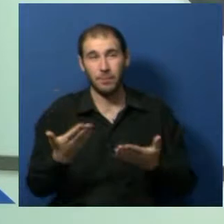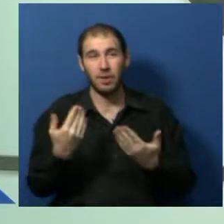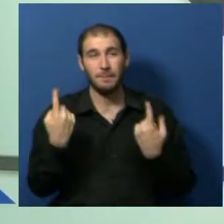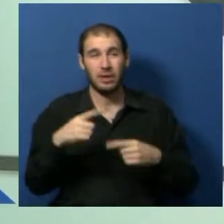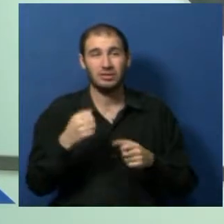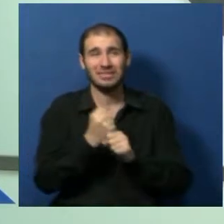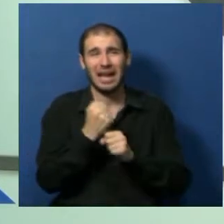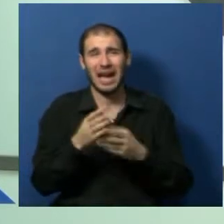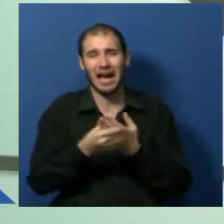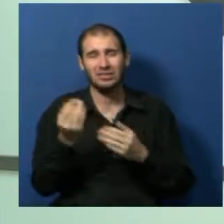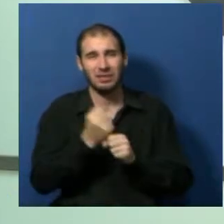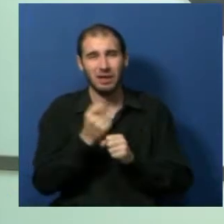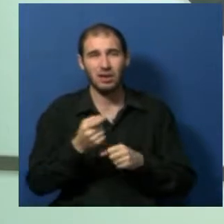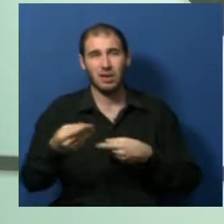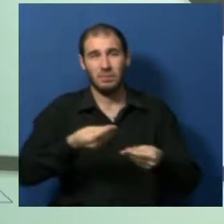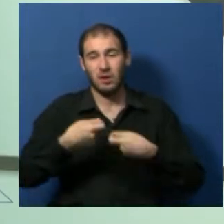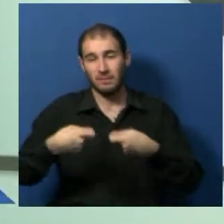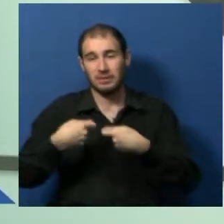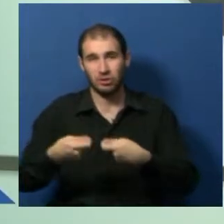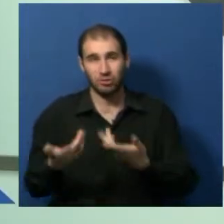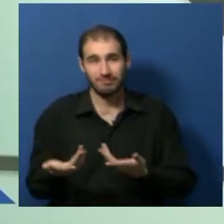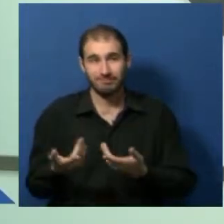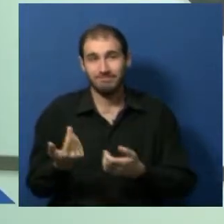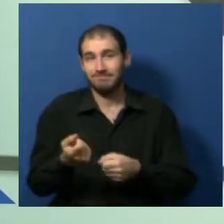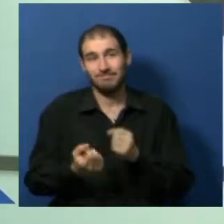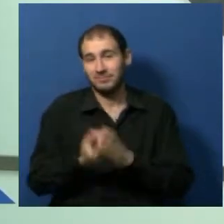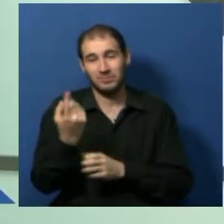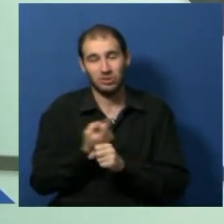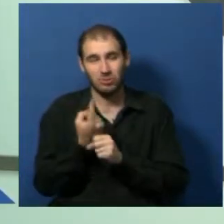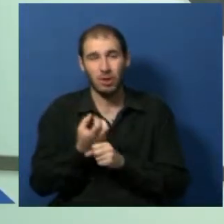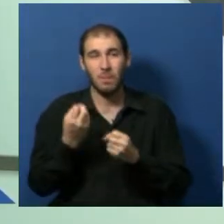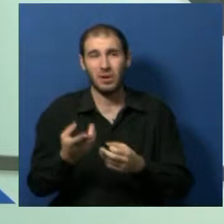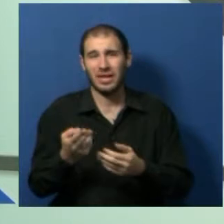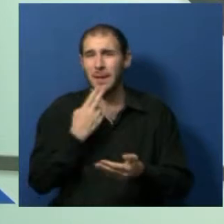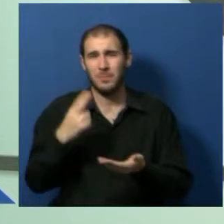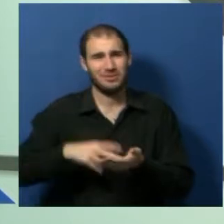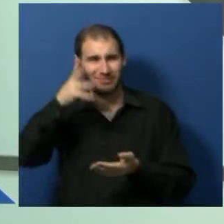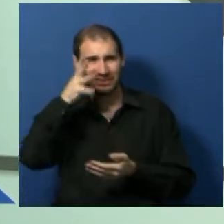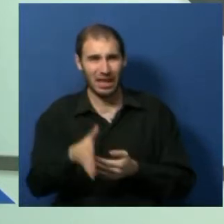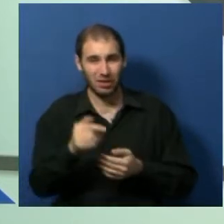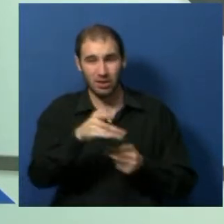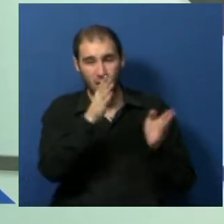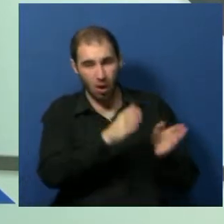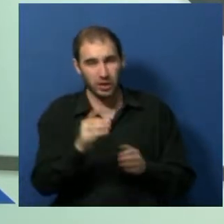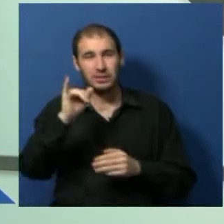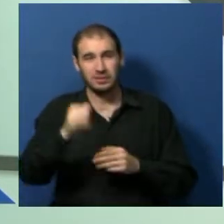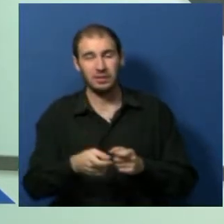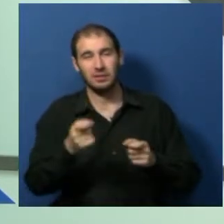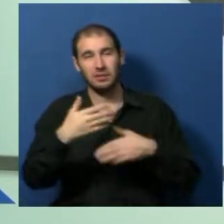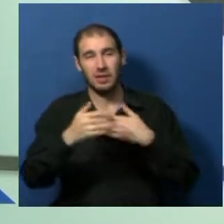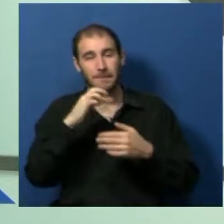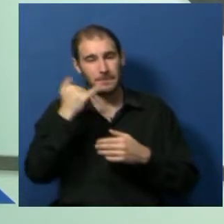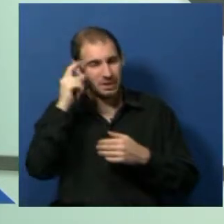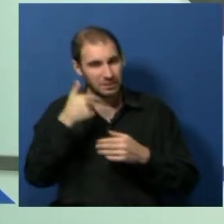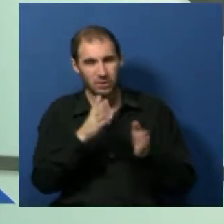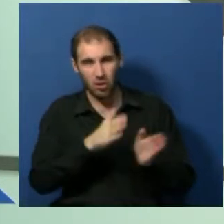el costo laboral de los empleados o las inversiones no se pueden generar por la gran carga tributaria, ¿no? Si se ordena eso, seguramente va a haber un crecimiento de esas pymes que